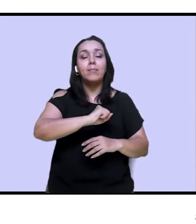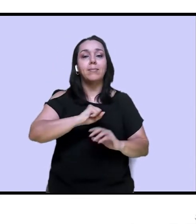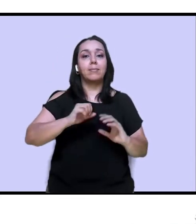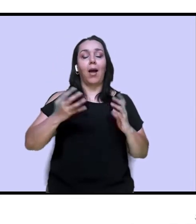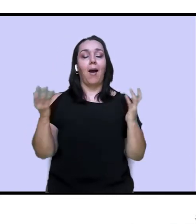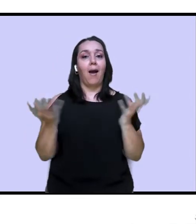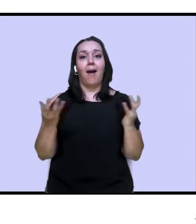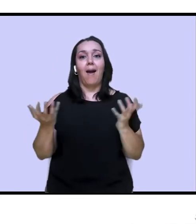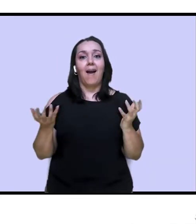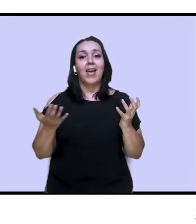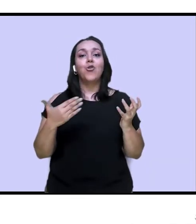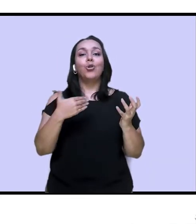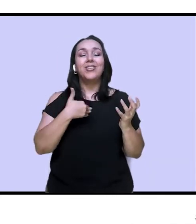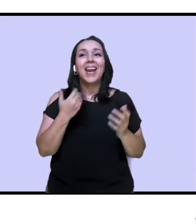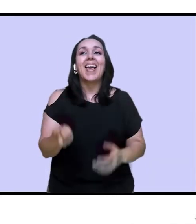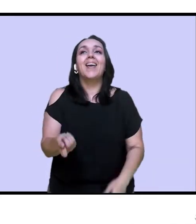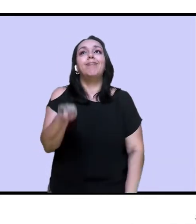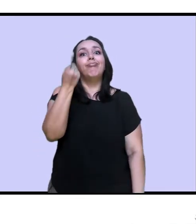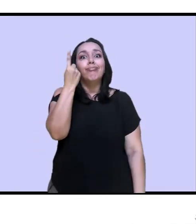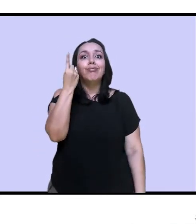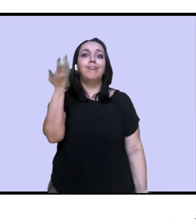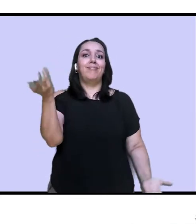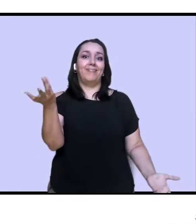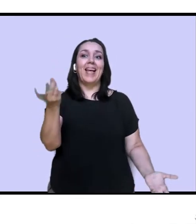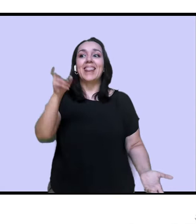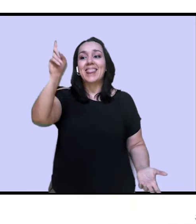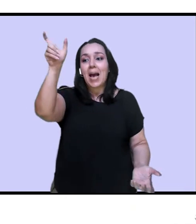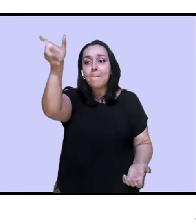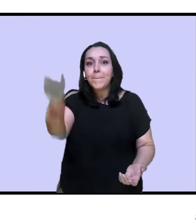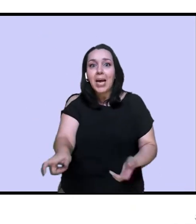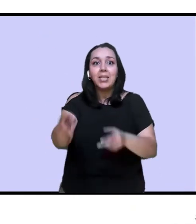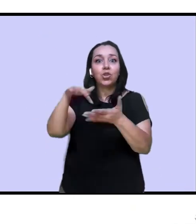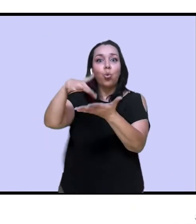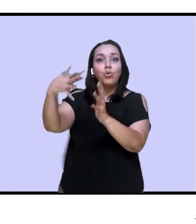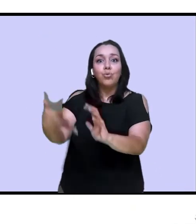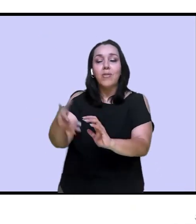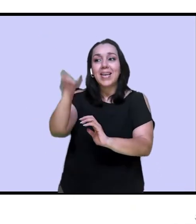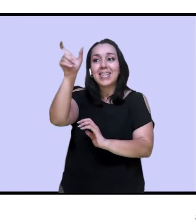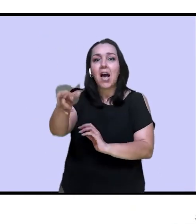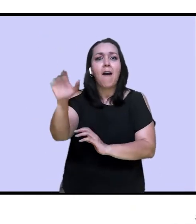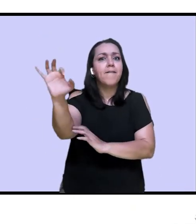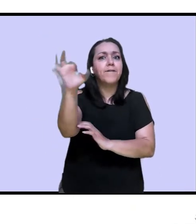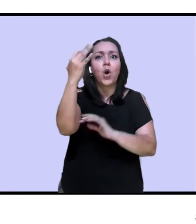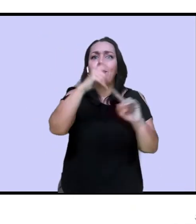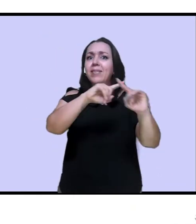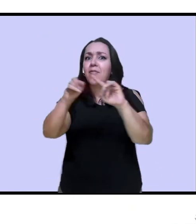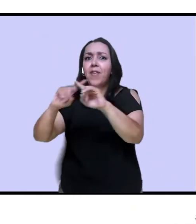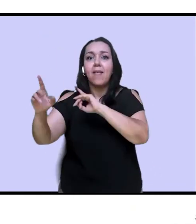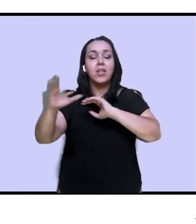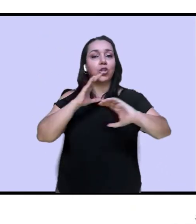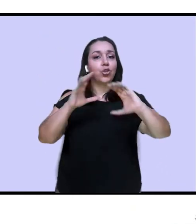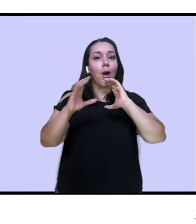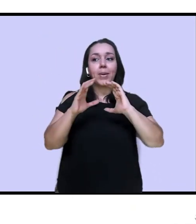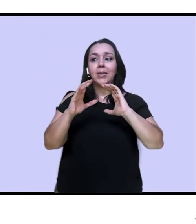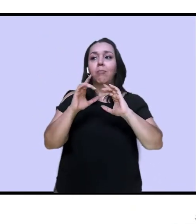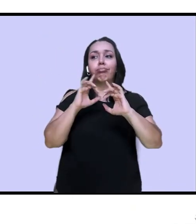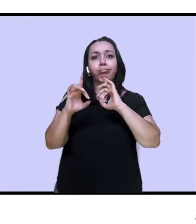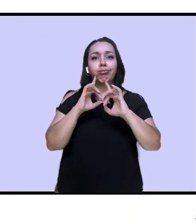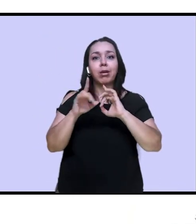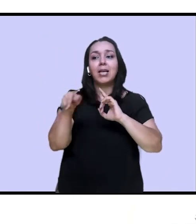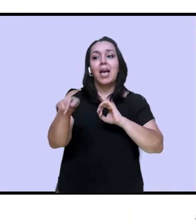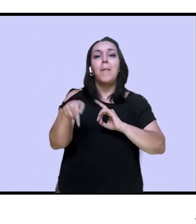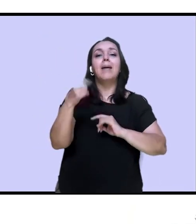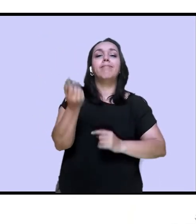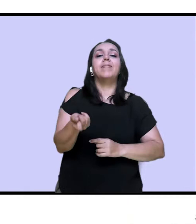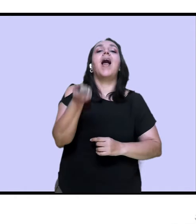cuenta que nos tienen que entender, que tenemos que buscar todas las formas para conversar de tal manera que entiendan